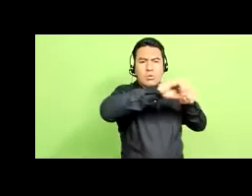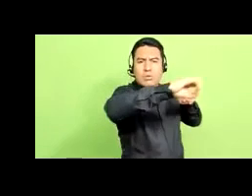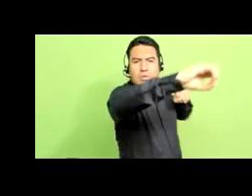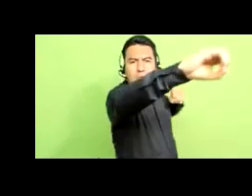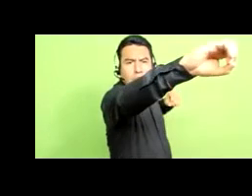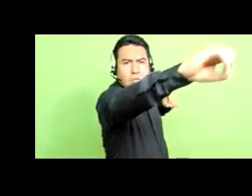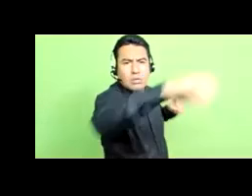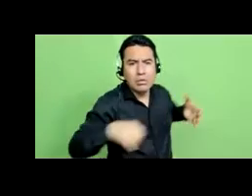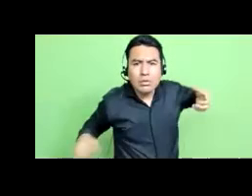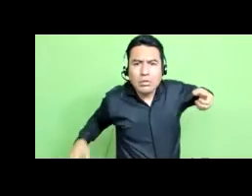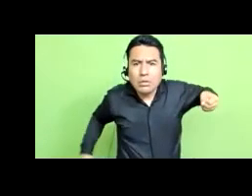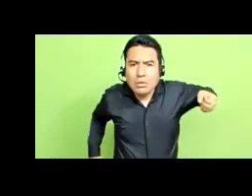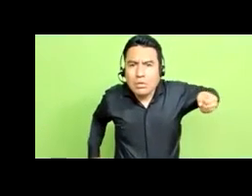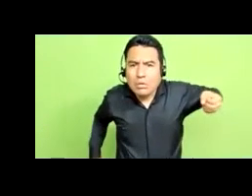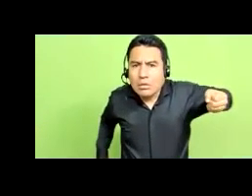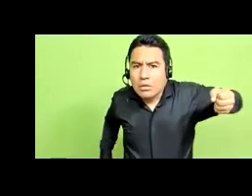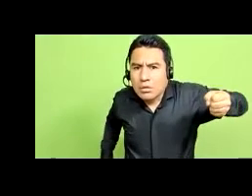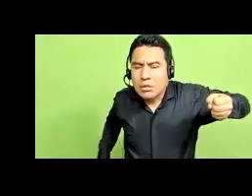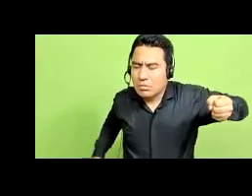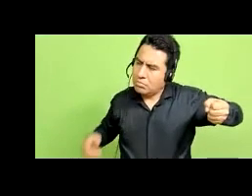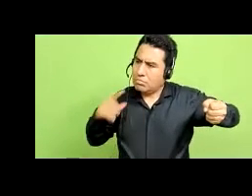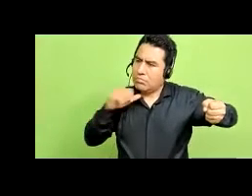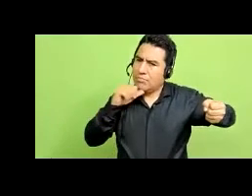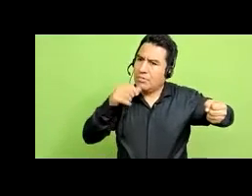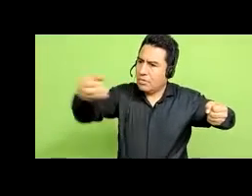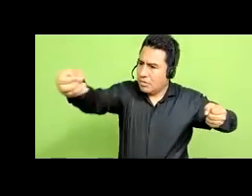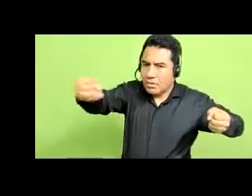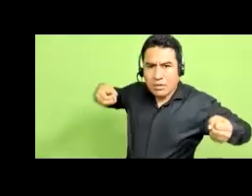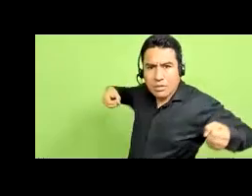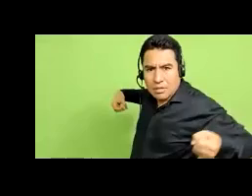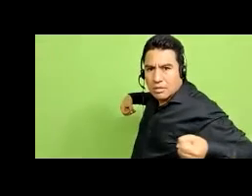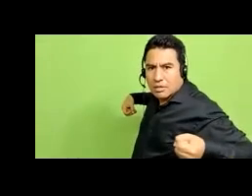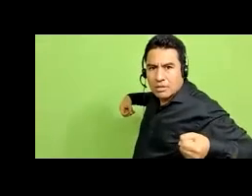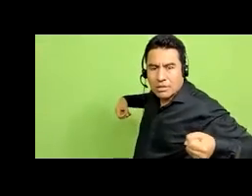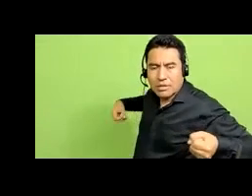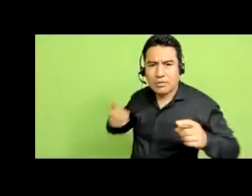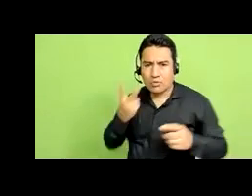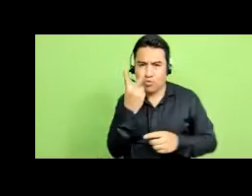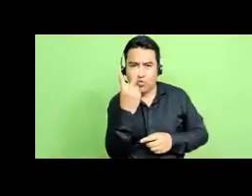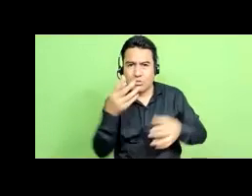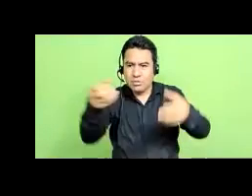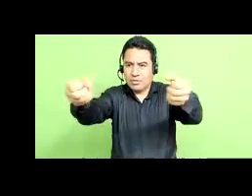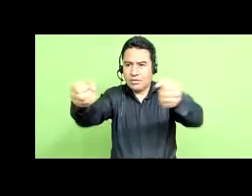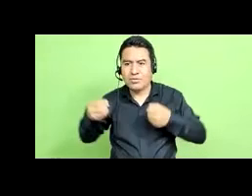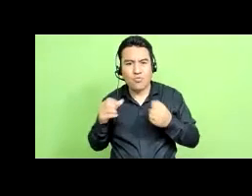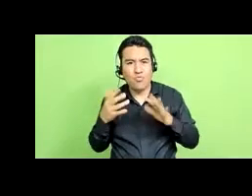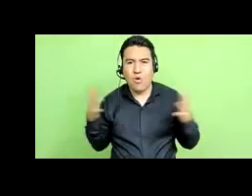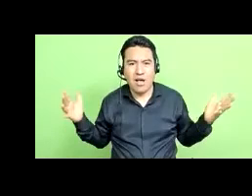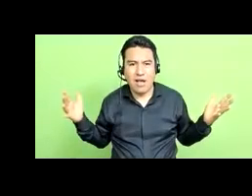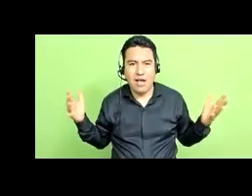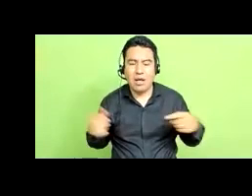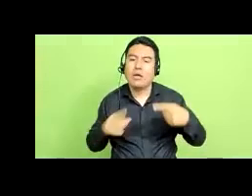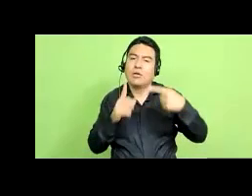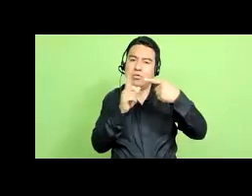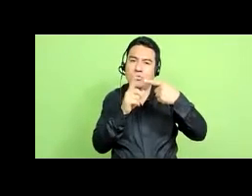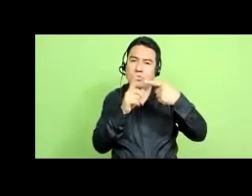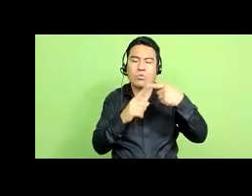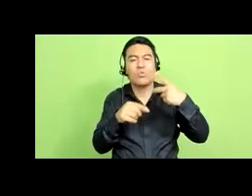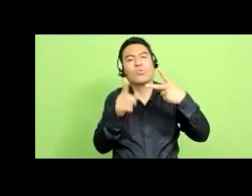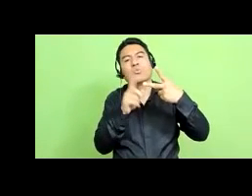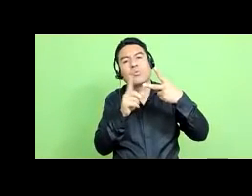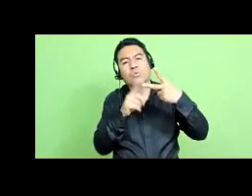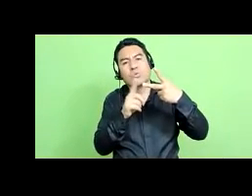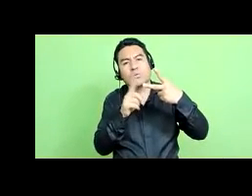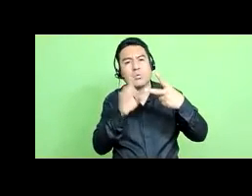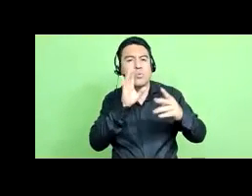entonces eso nos preocupa a mí y otra poca este con respecto bueno no lo has tocado pero las las